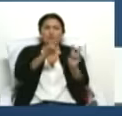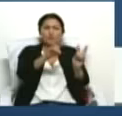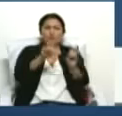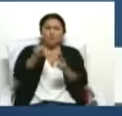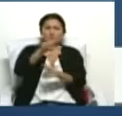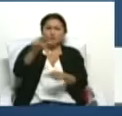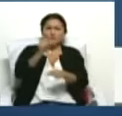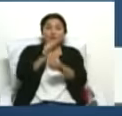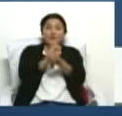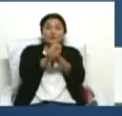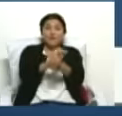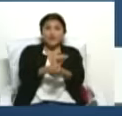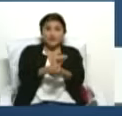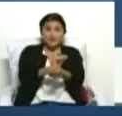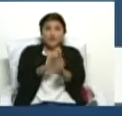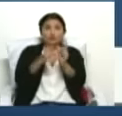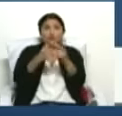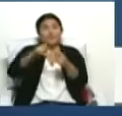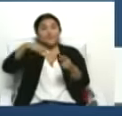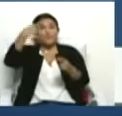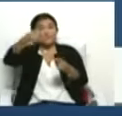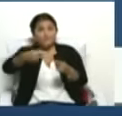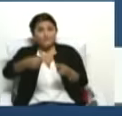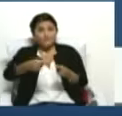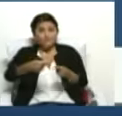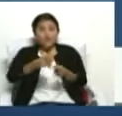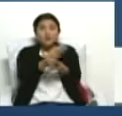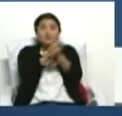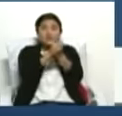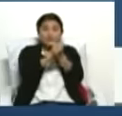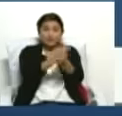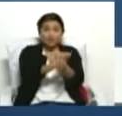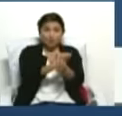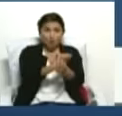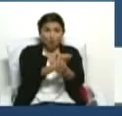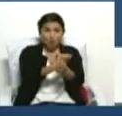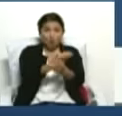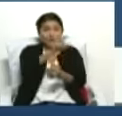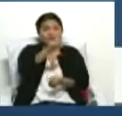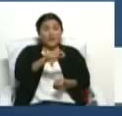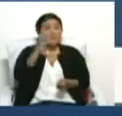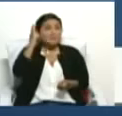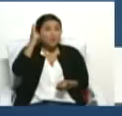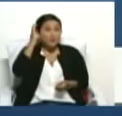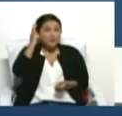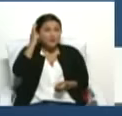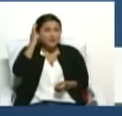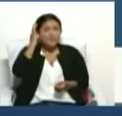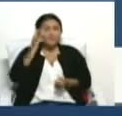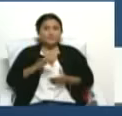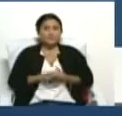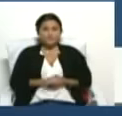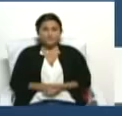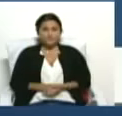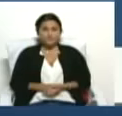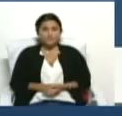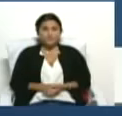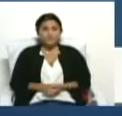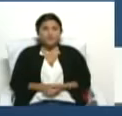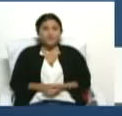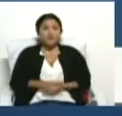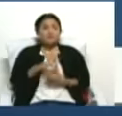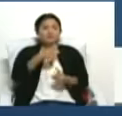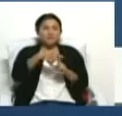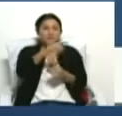detenidos, y que luego de la detención de esta señora y su entorno, en las extracciones